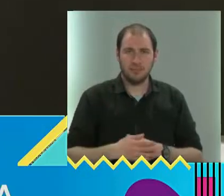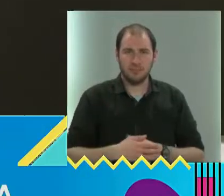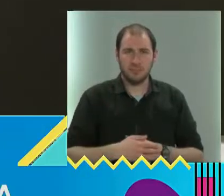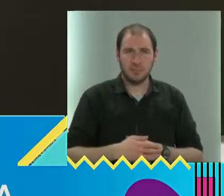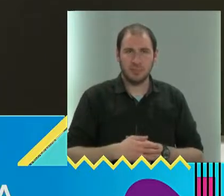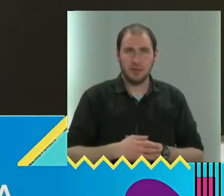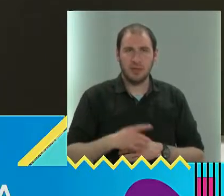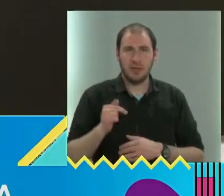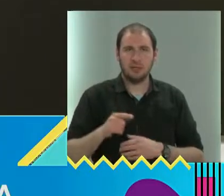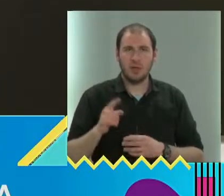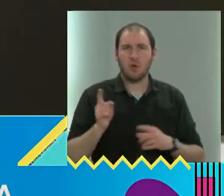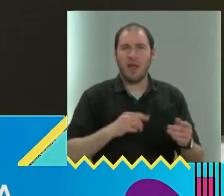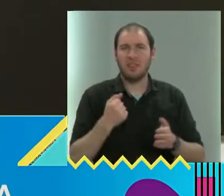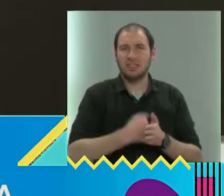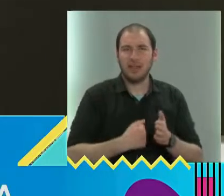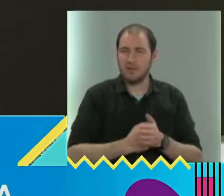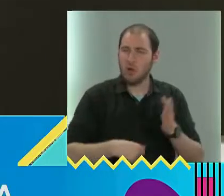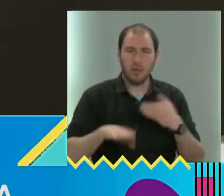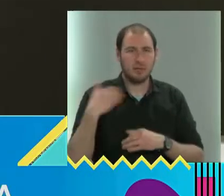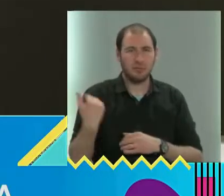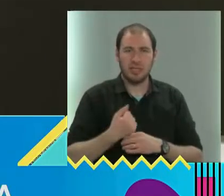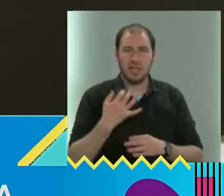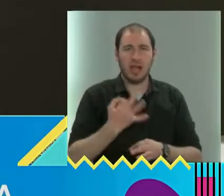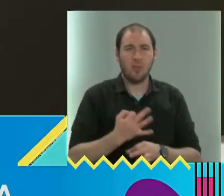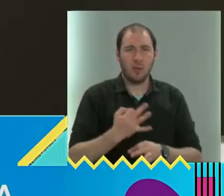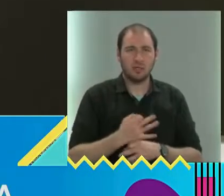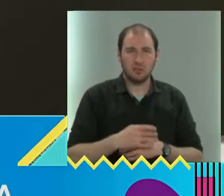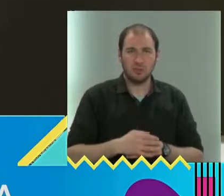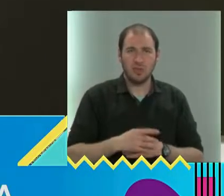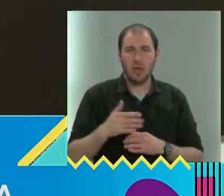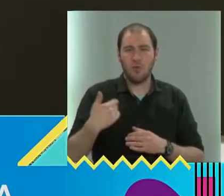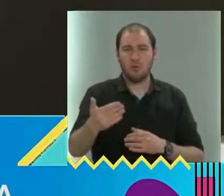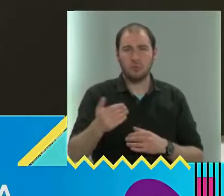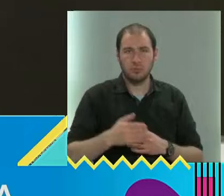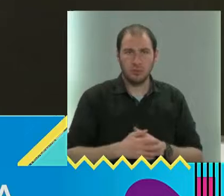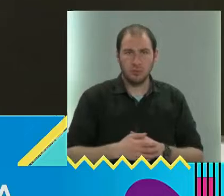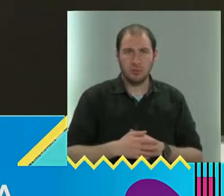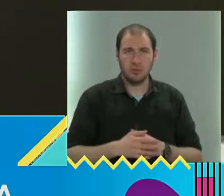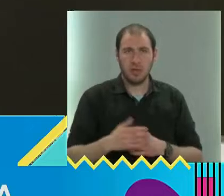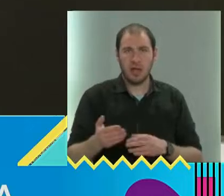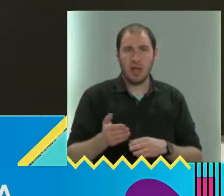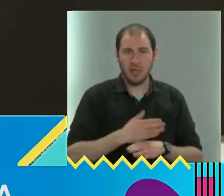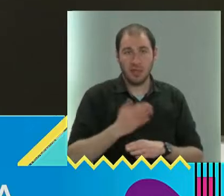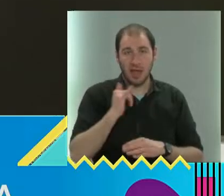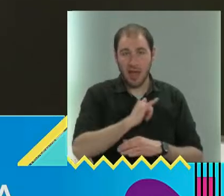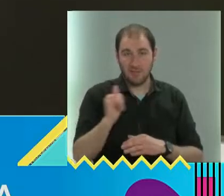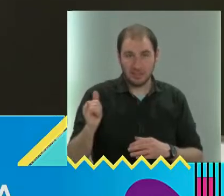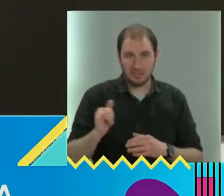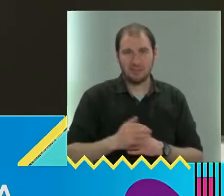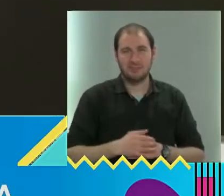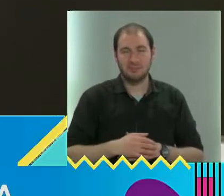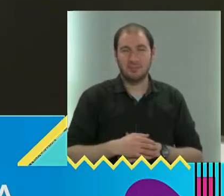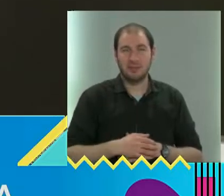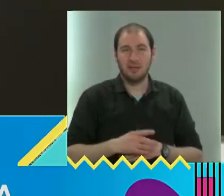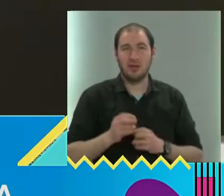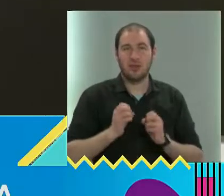está relacionada a cuál es el desafío principal que tiene la educación en el futuro. Están previamente avisadas, lo vamos a decir, y